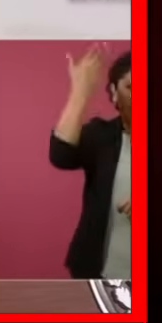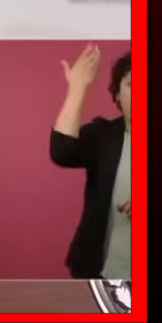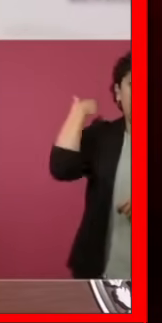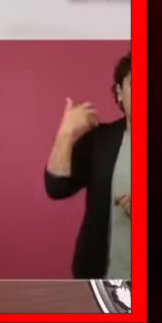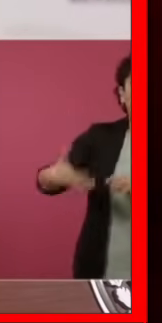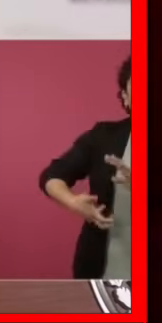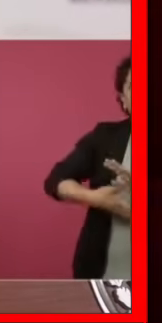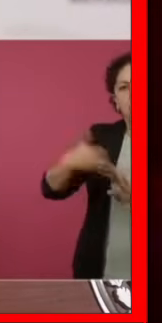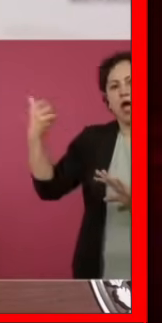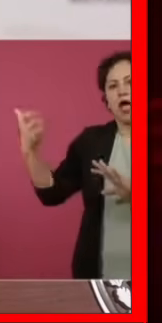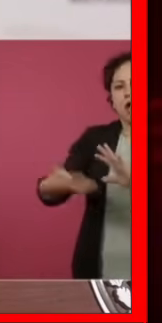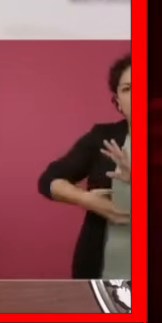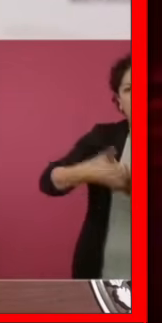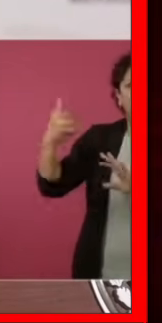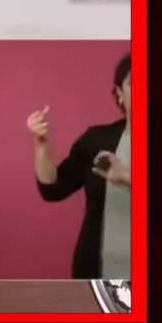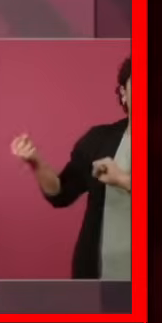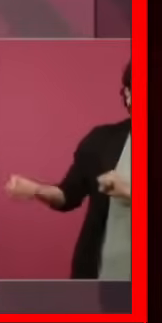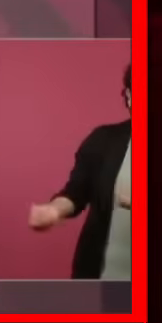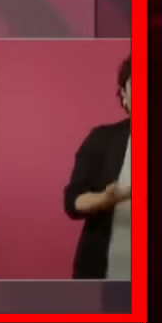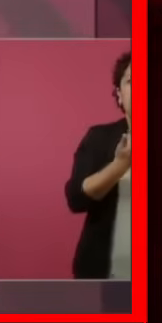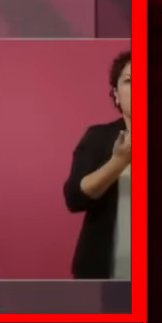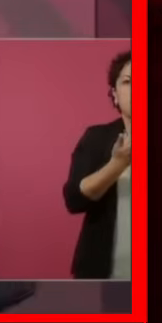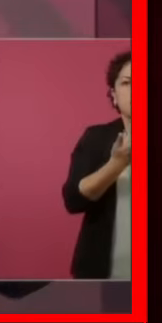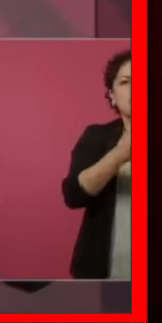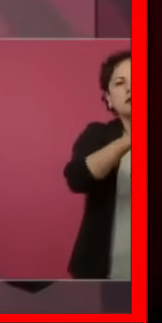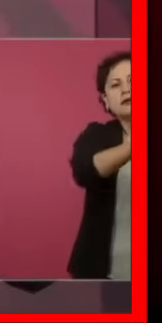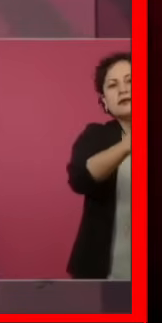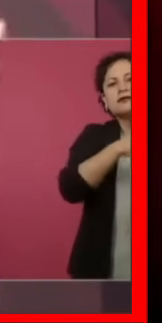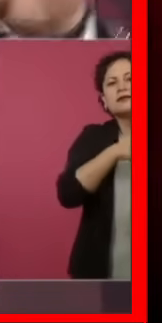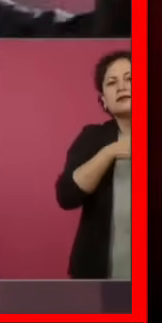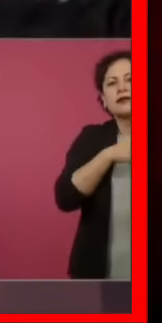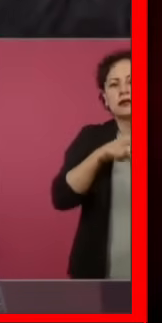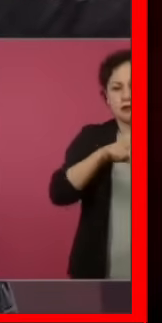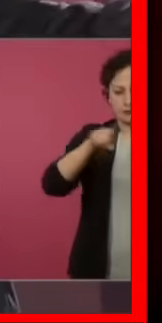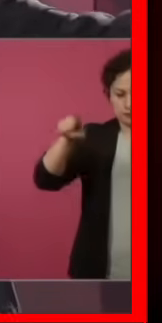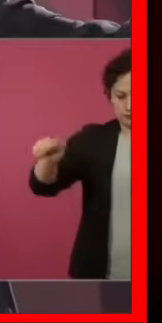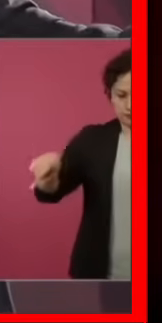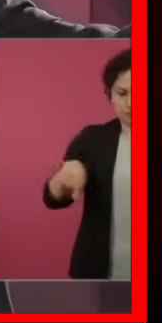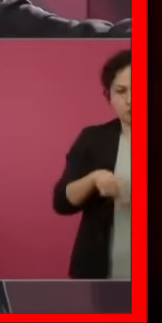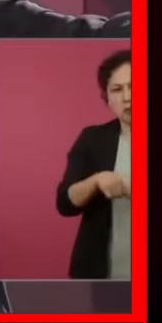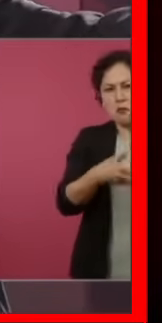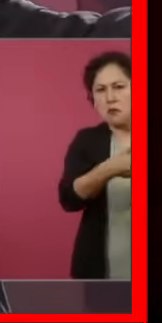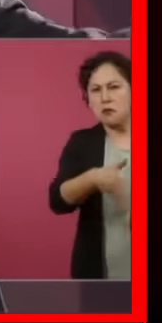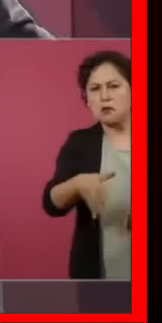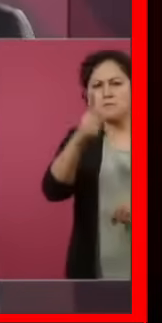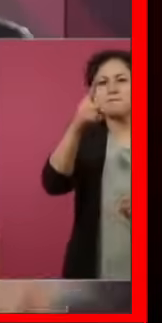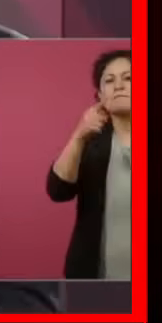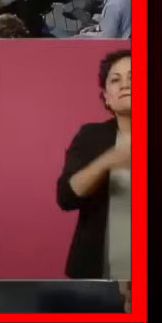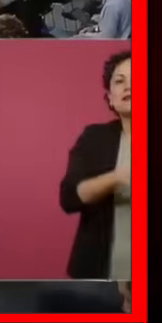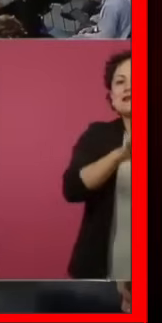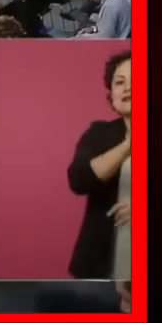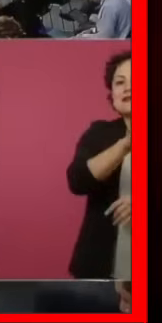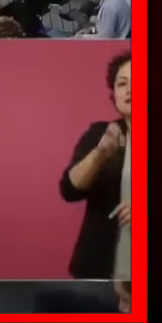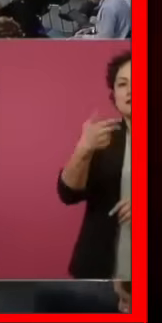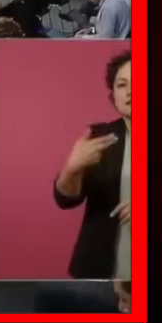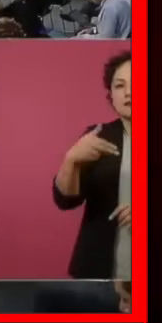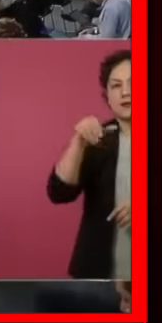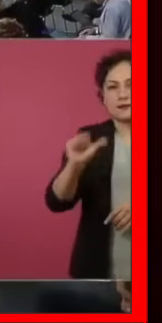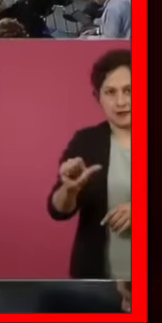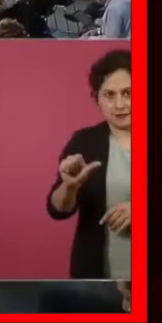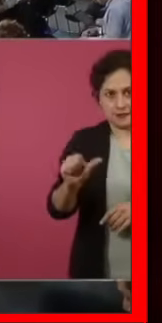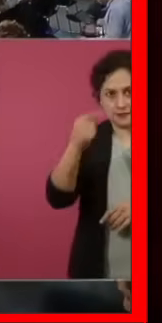porque tienen como 1,500 hectáreas de selva, de reserva.